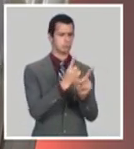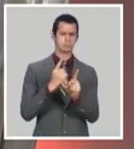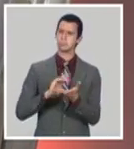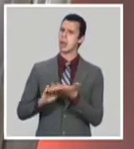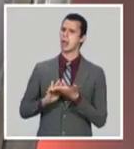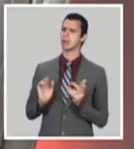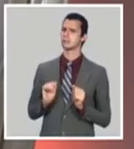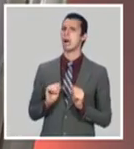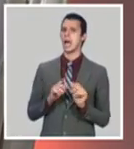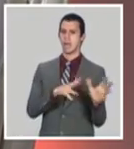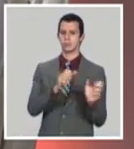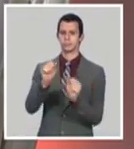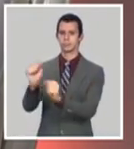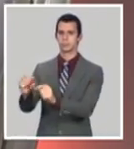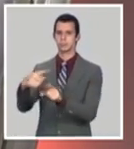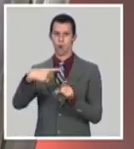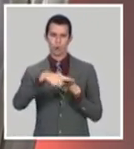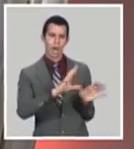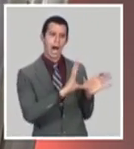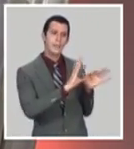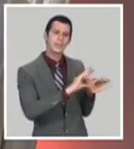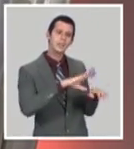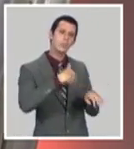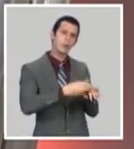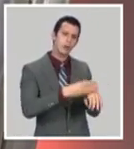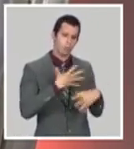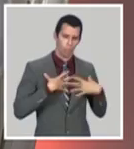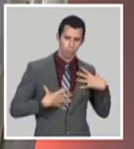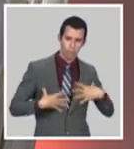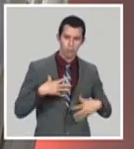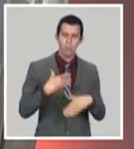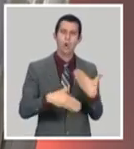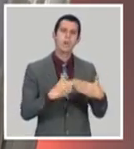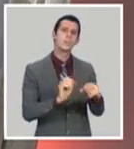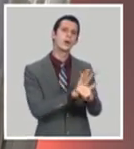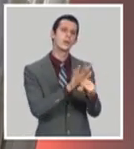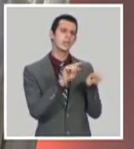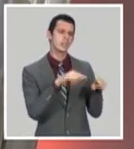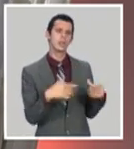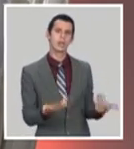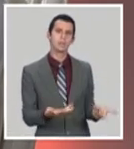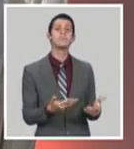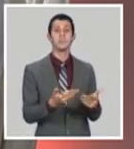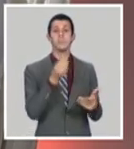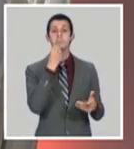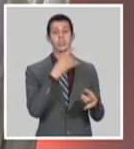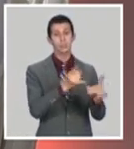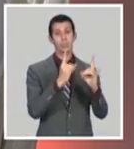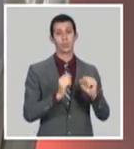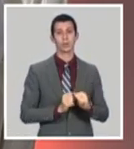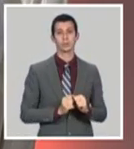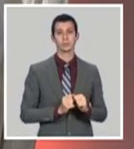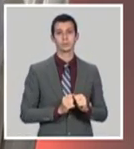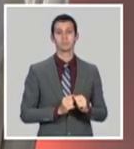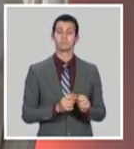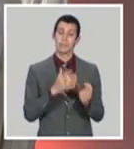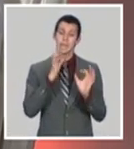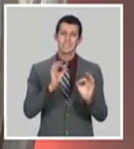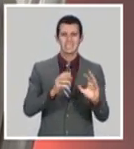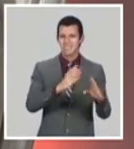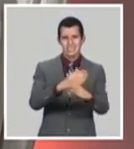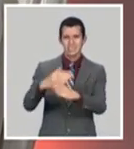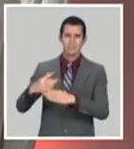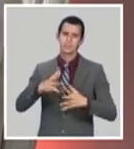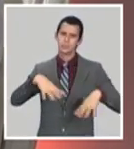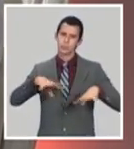previstos para el ingreso entonces de los sospechosos, de los casos de mayor riesgo, de los positivos. Y el número de contactos